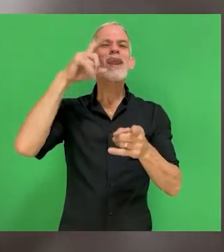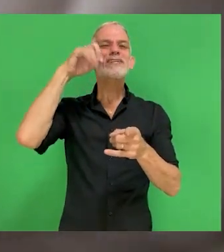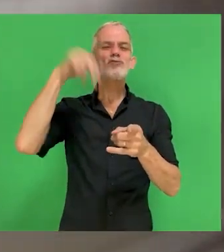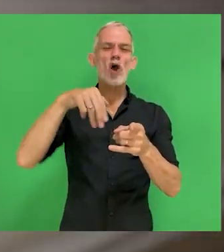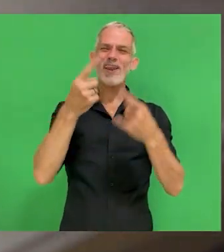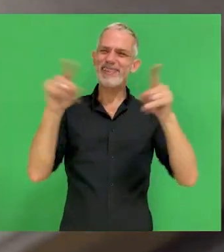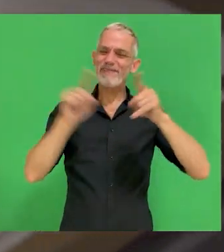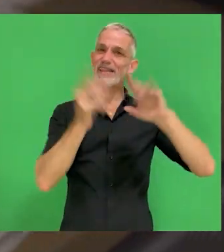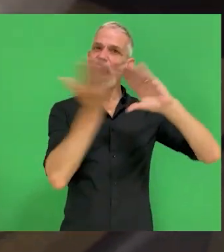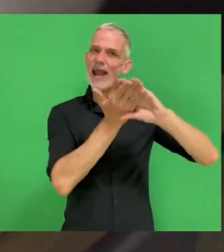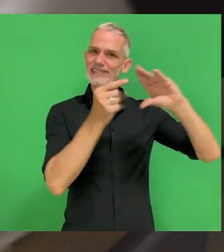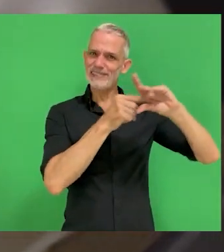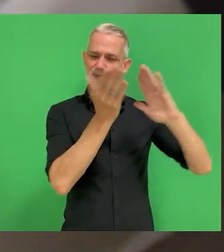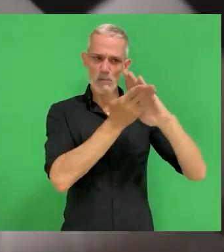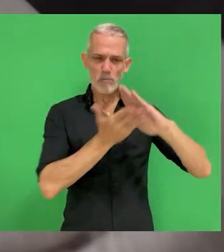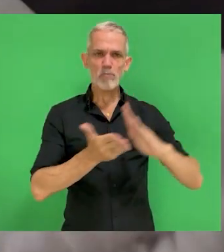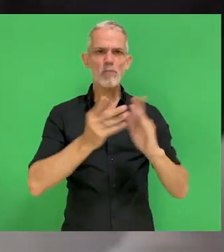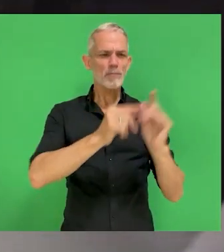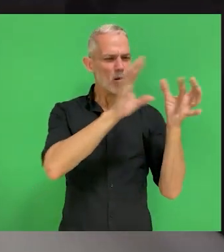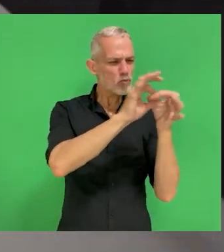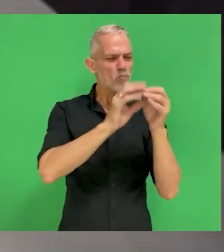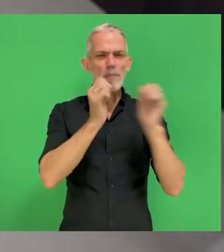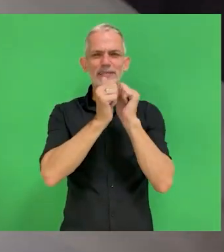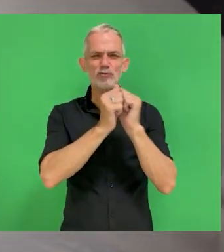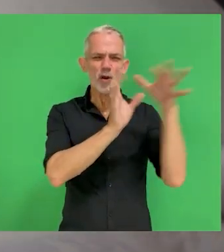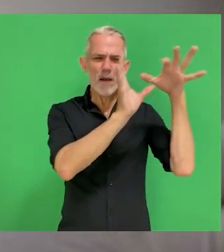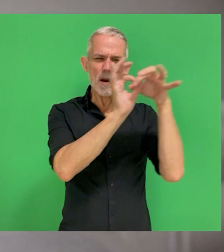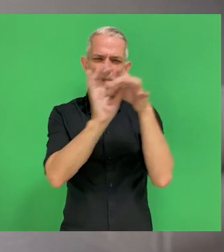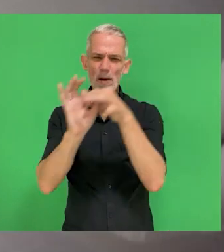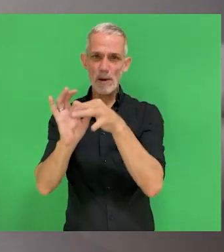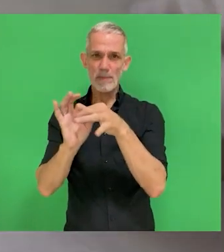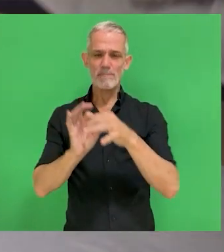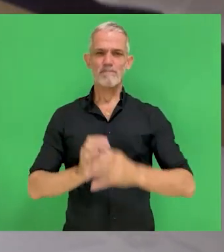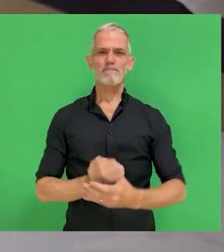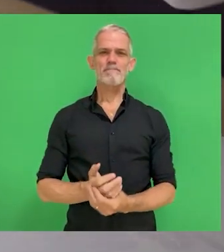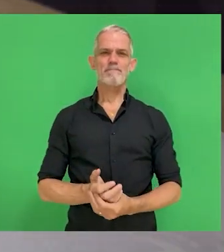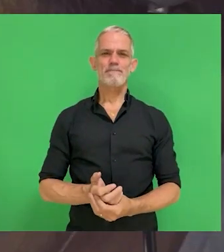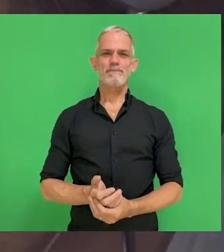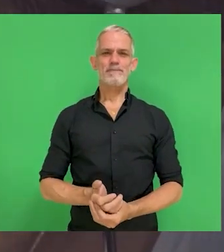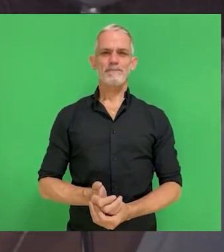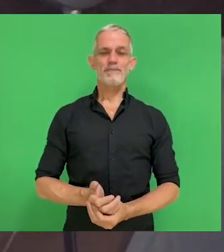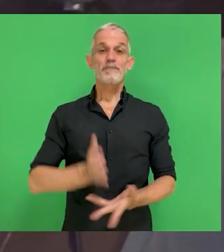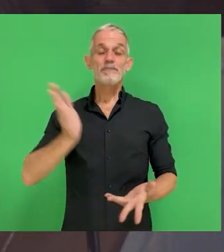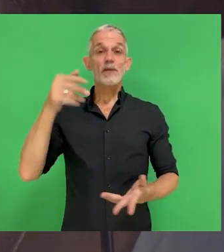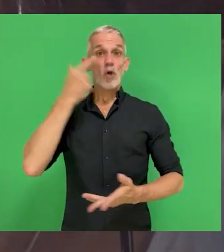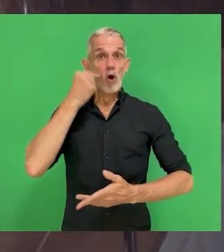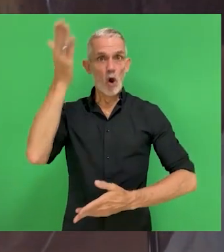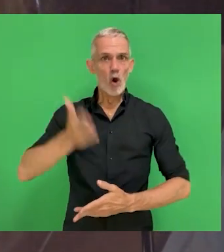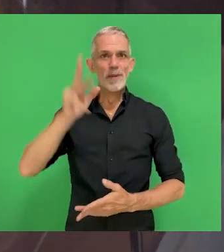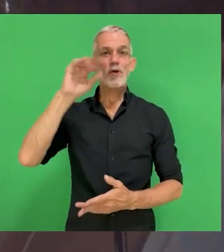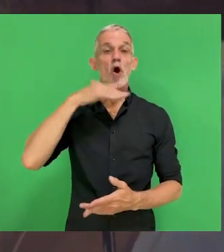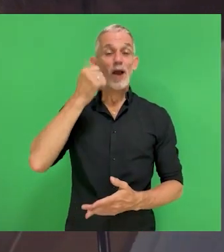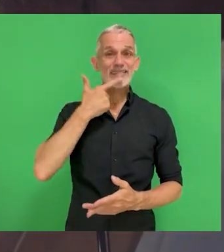tanto con la producción de documentos pensados más en serie. Siendo un hombre que